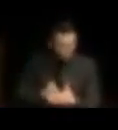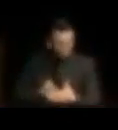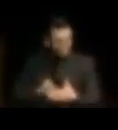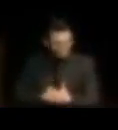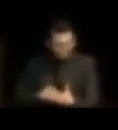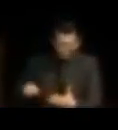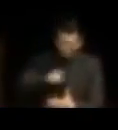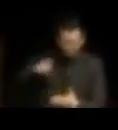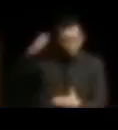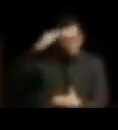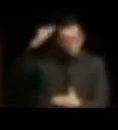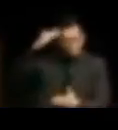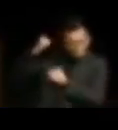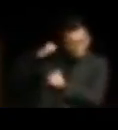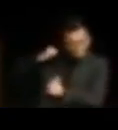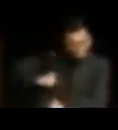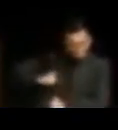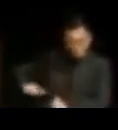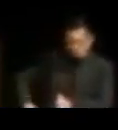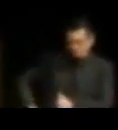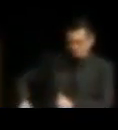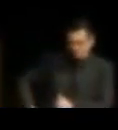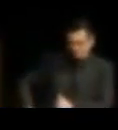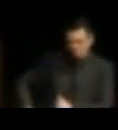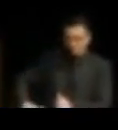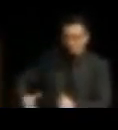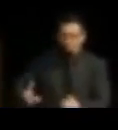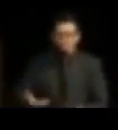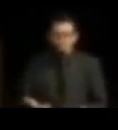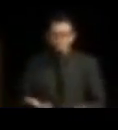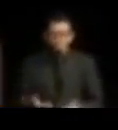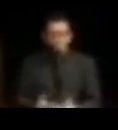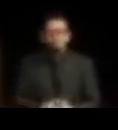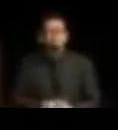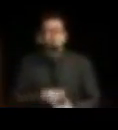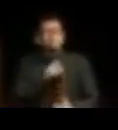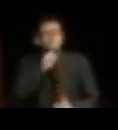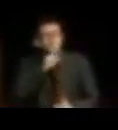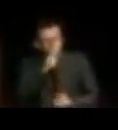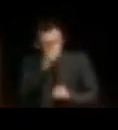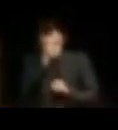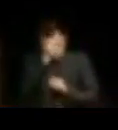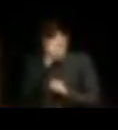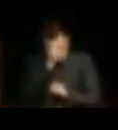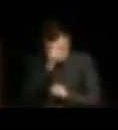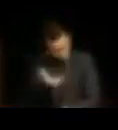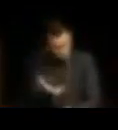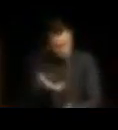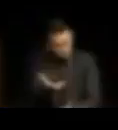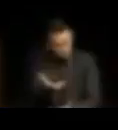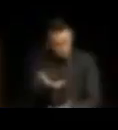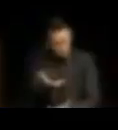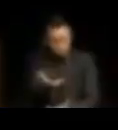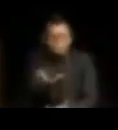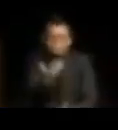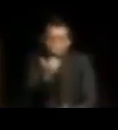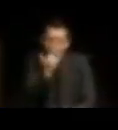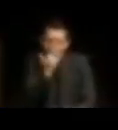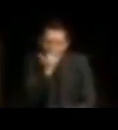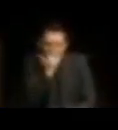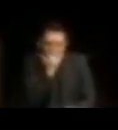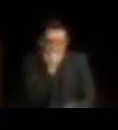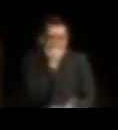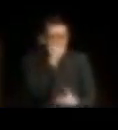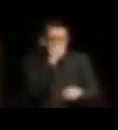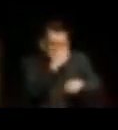las autoridades encargadas de impartir justicia. Les ofrezco una disculpa pública por el daño a